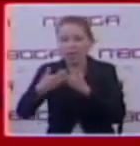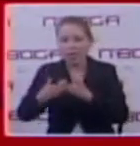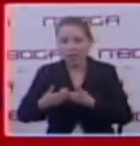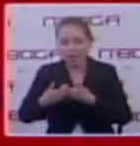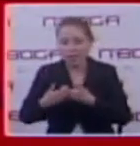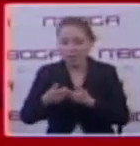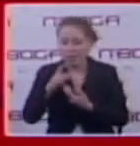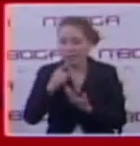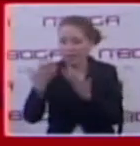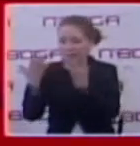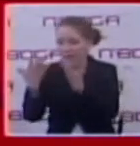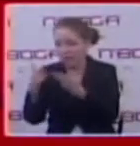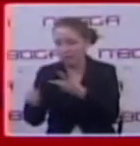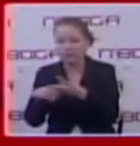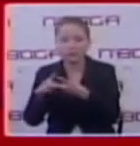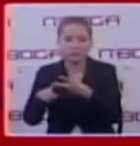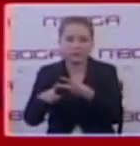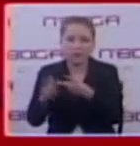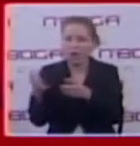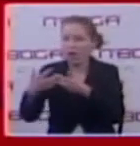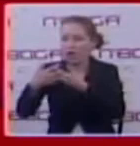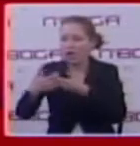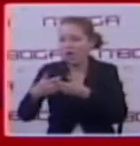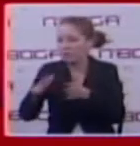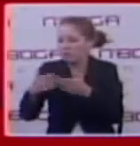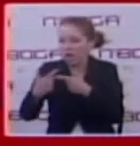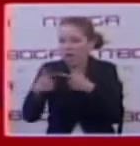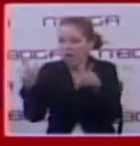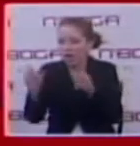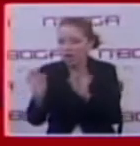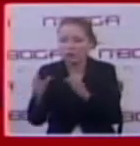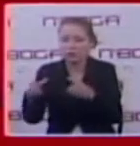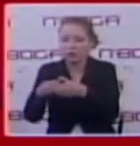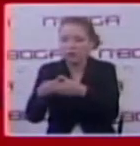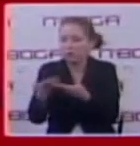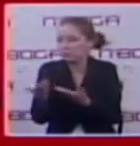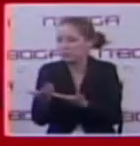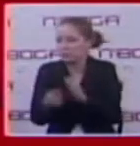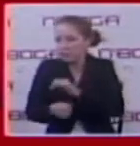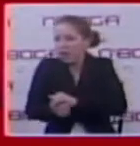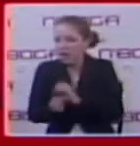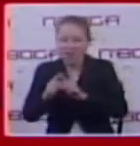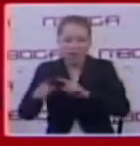una empresa artesanal, si va a ser una compañía limitada, una sociedad anónima, o sea, hay